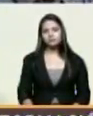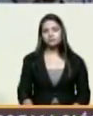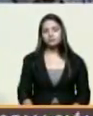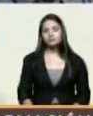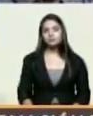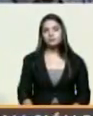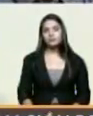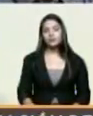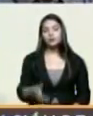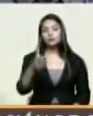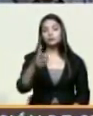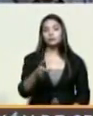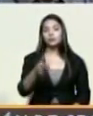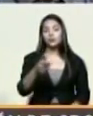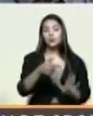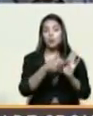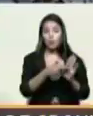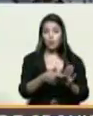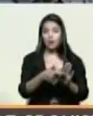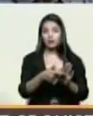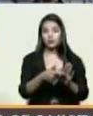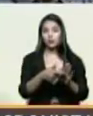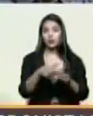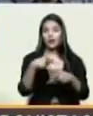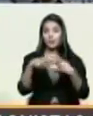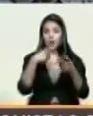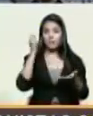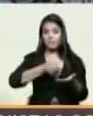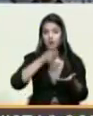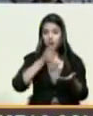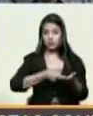pongo en el programa los videos del comandante Chávez,